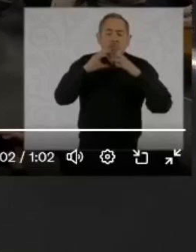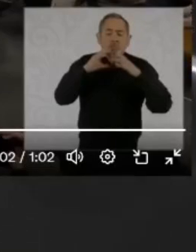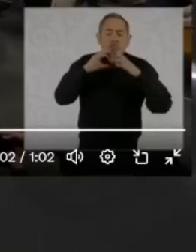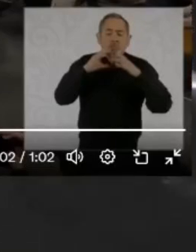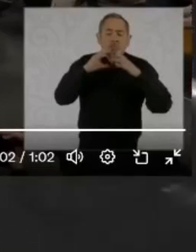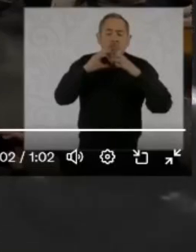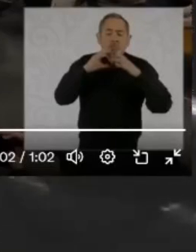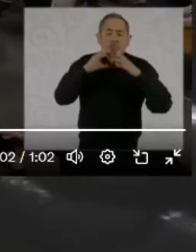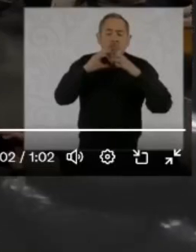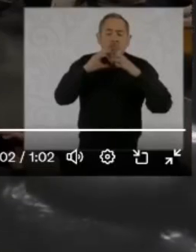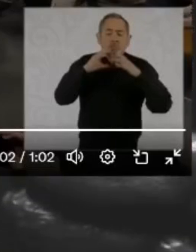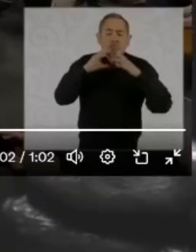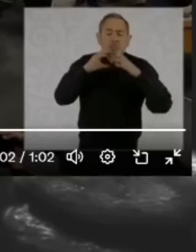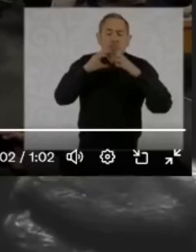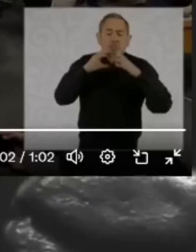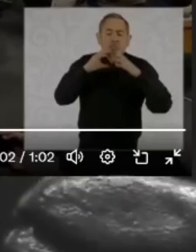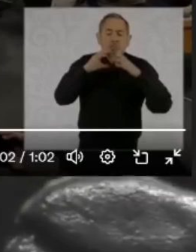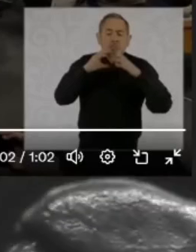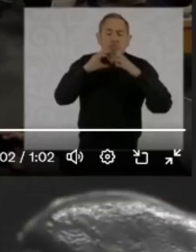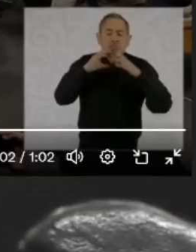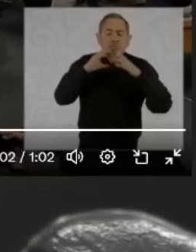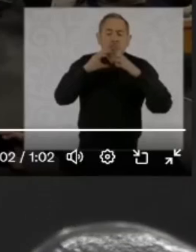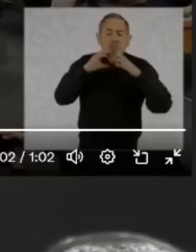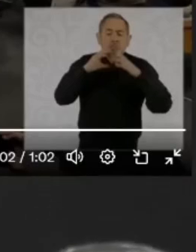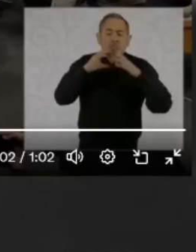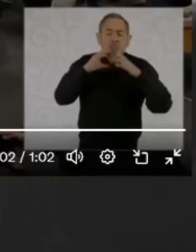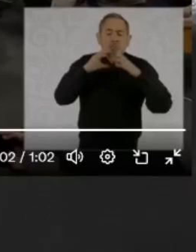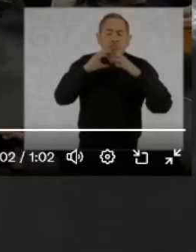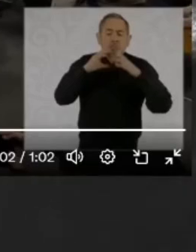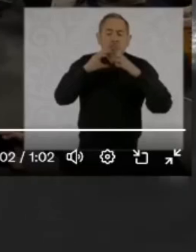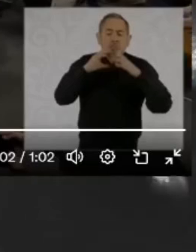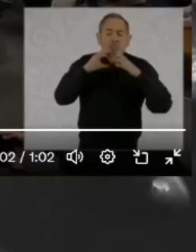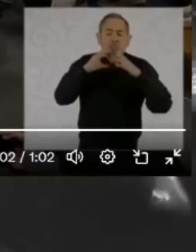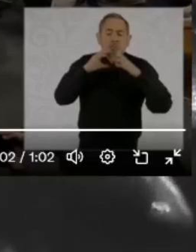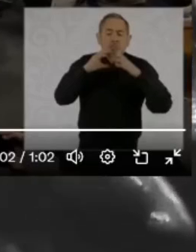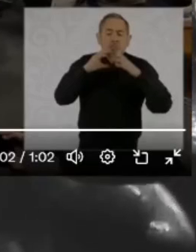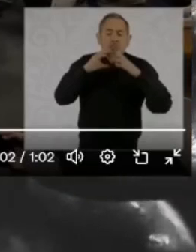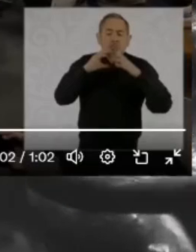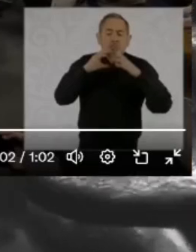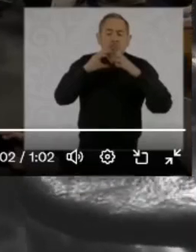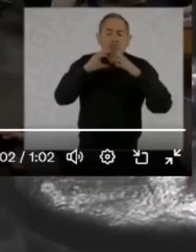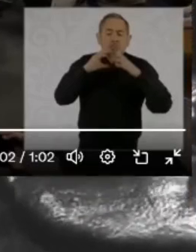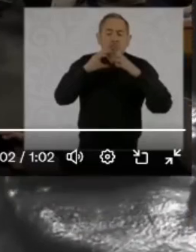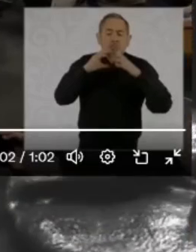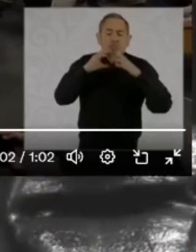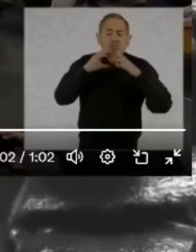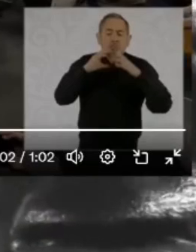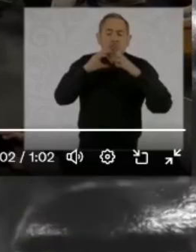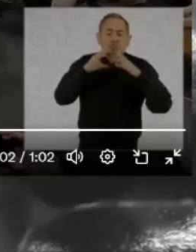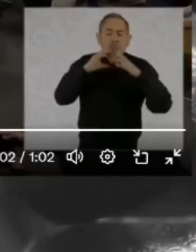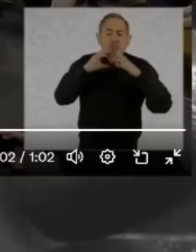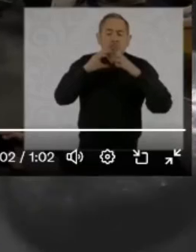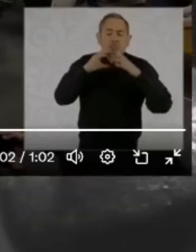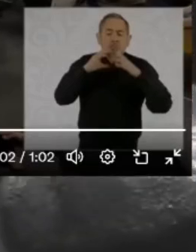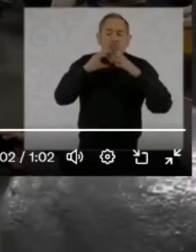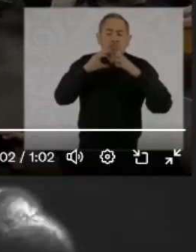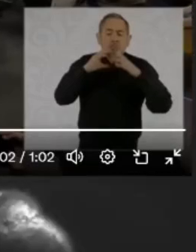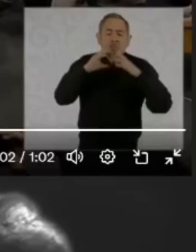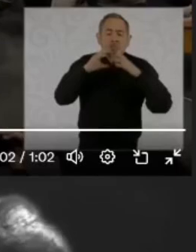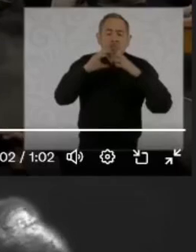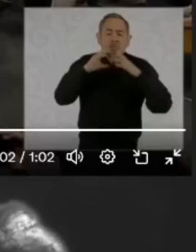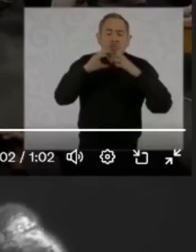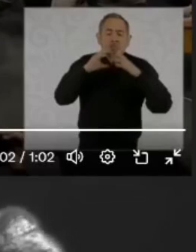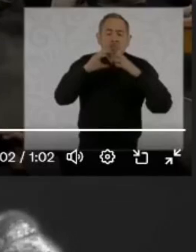eran gente muy bueno. El rancho este que tiene de 8,000 hectáreas, que no tiene desperdicio todo lo que vimos ahí, se veía muy